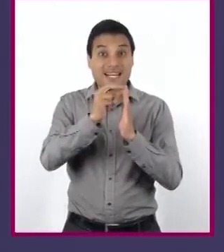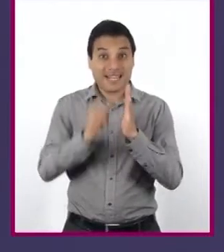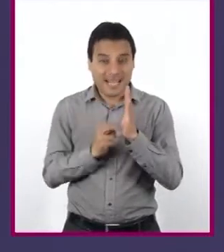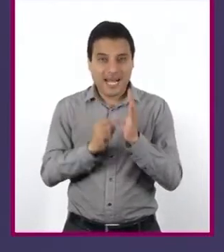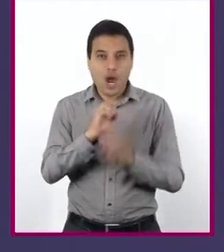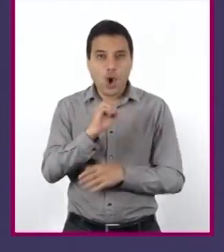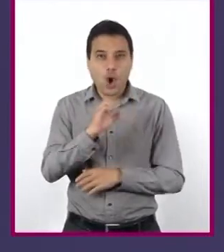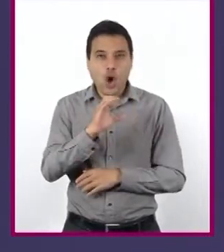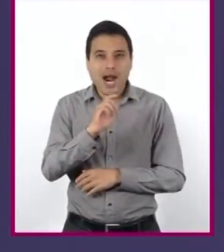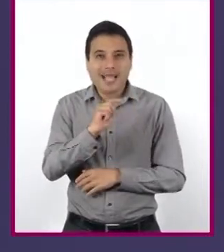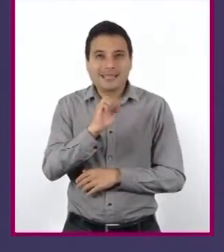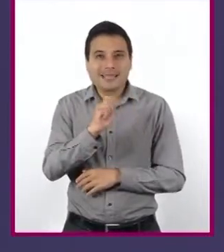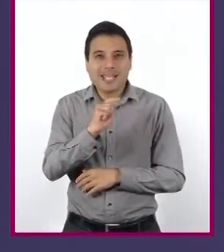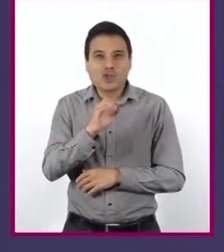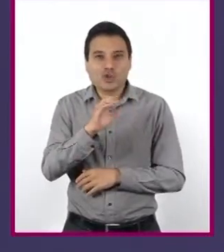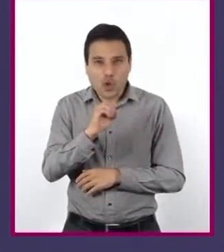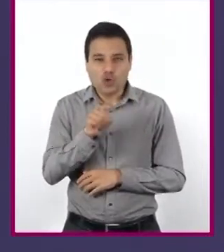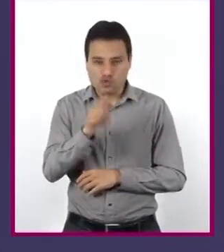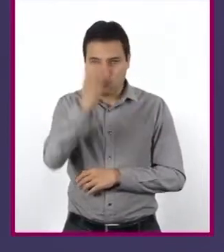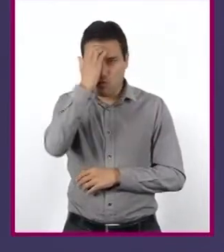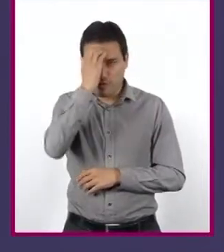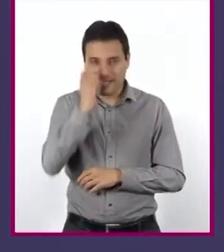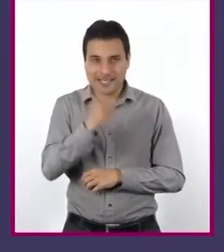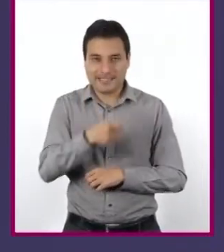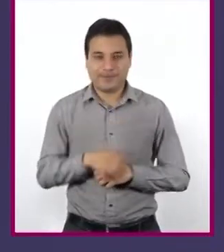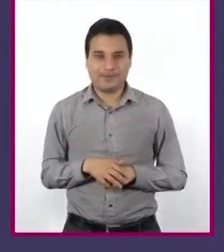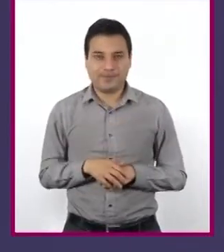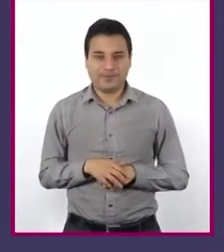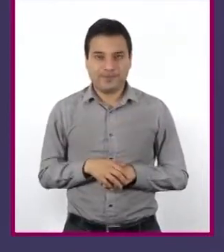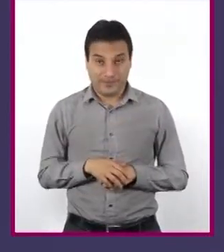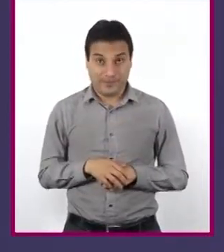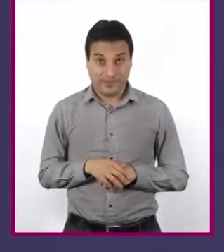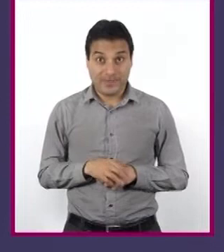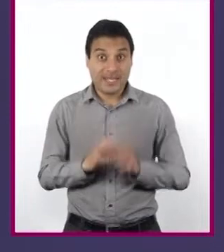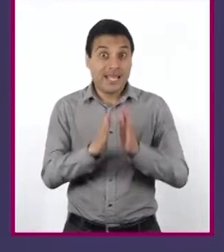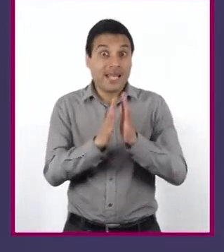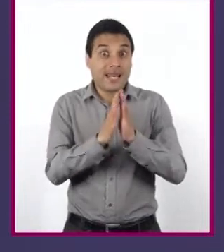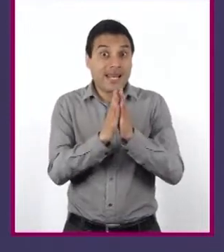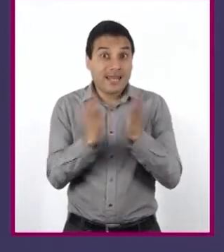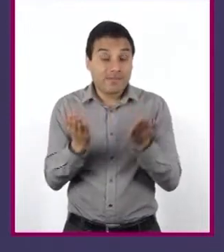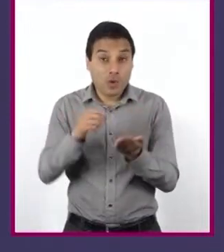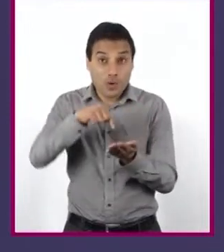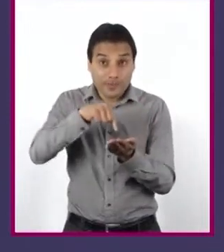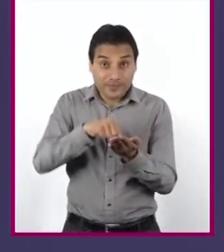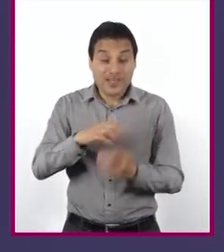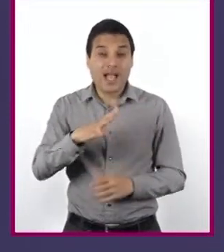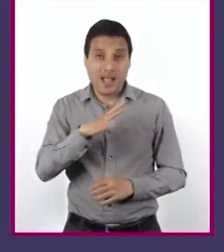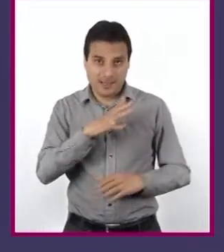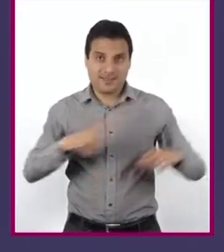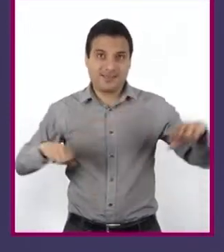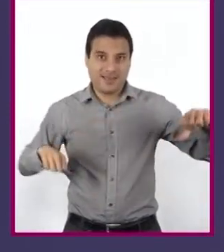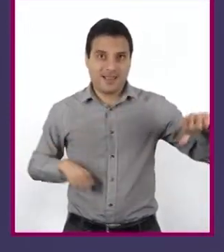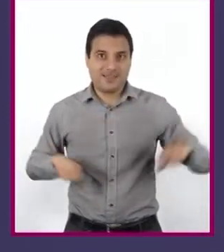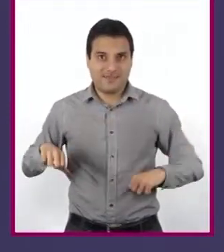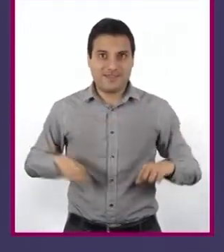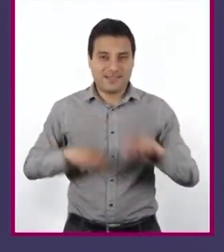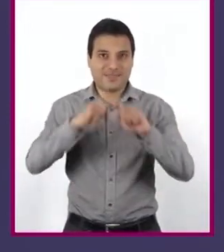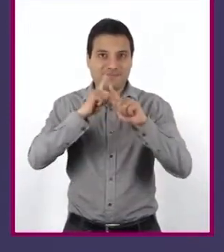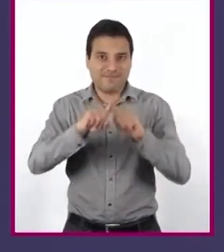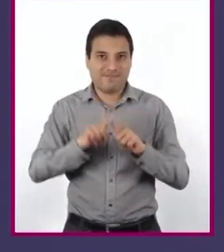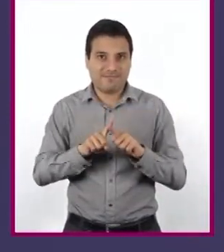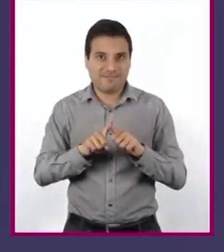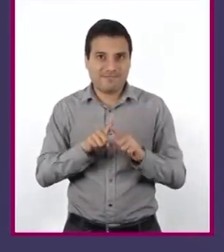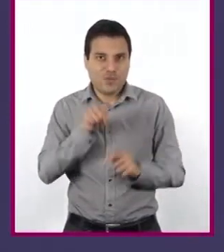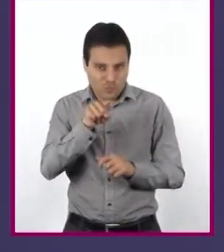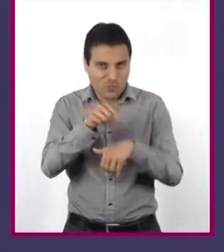Lewis. Las actividades que se sugieren en cada libro se presentan de manera divertida